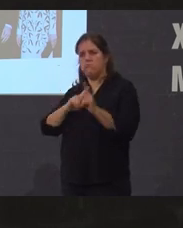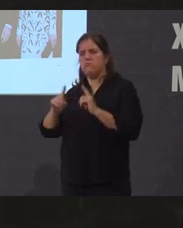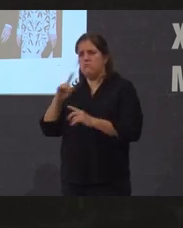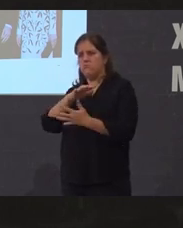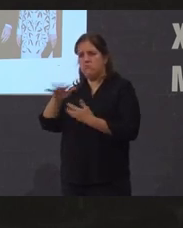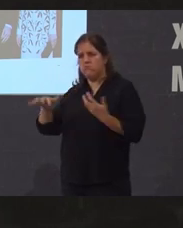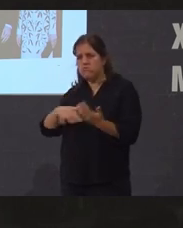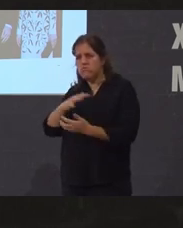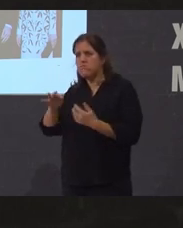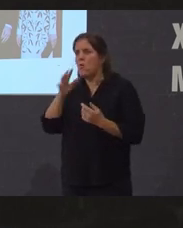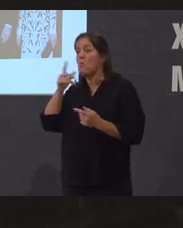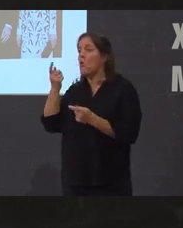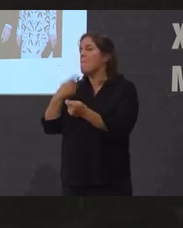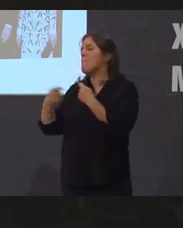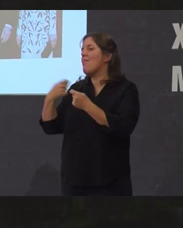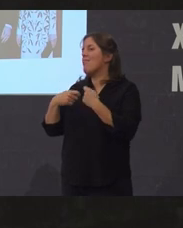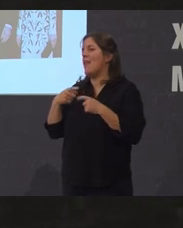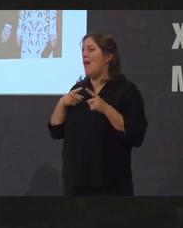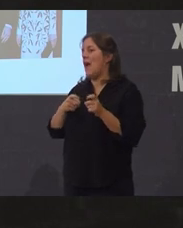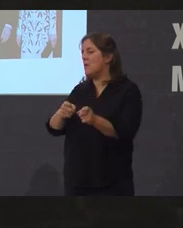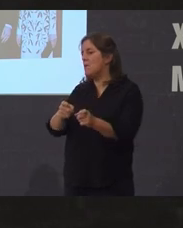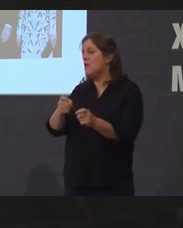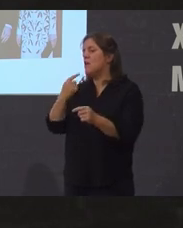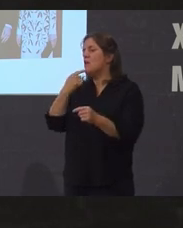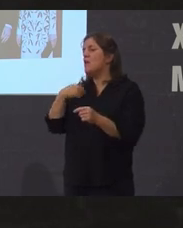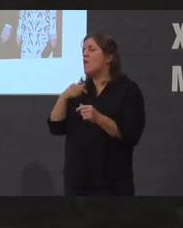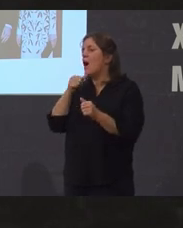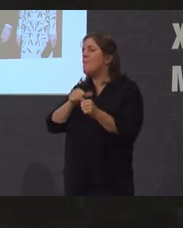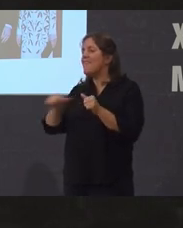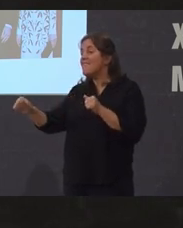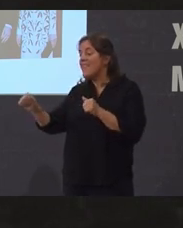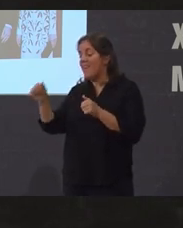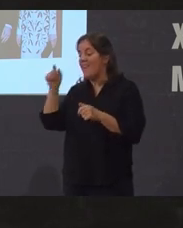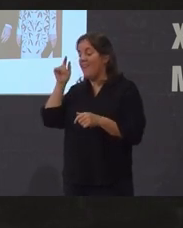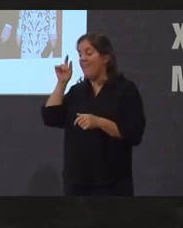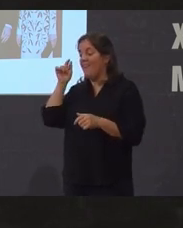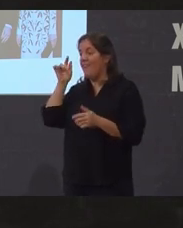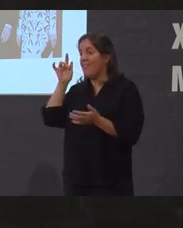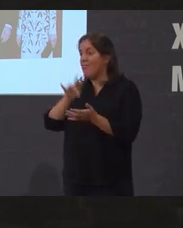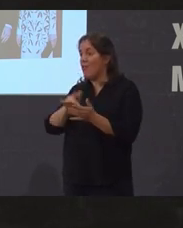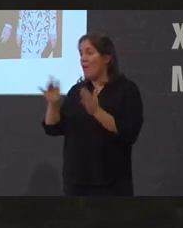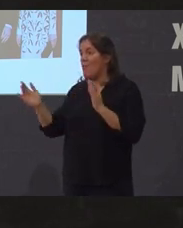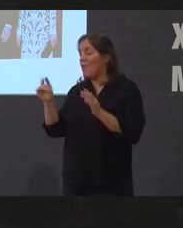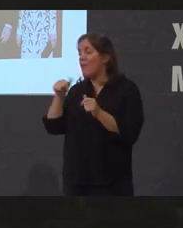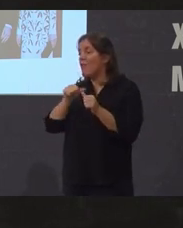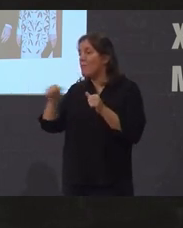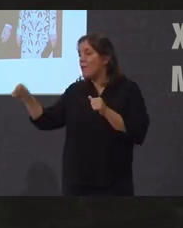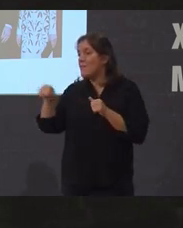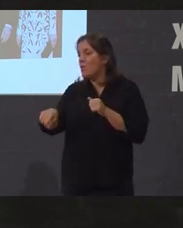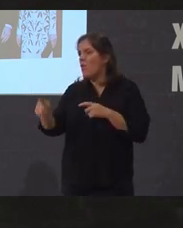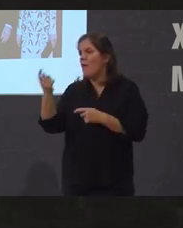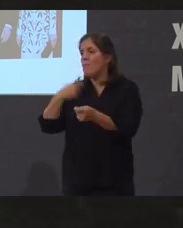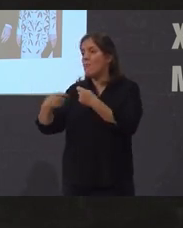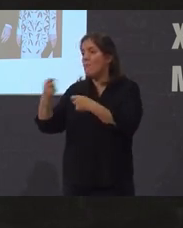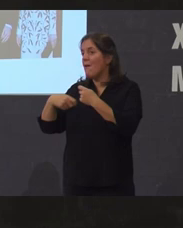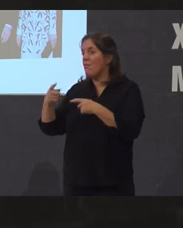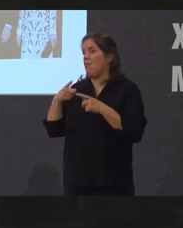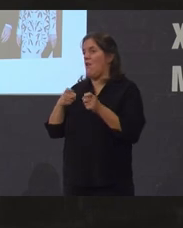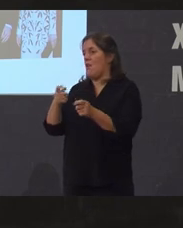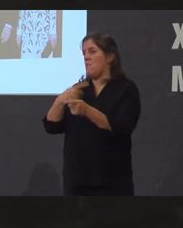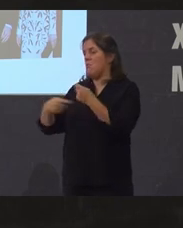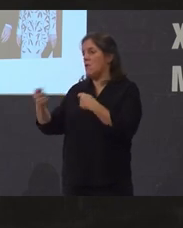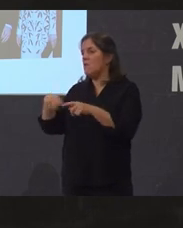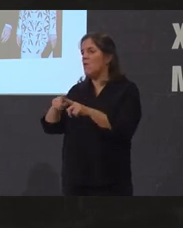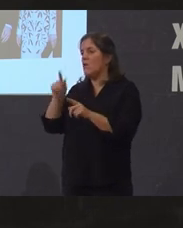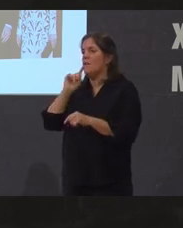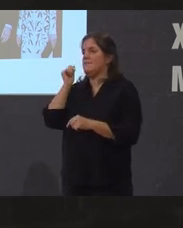foi decretar que a partir de ese momento todo o tema da venta de armas a Arabia Saudita era secreto